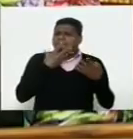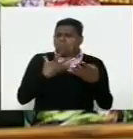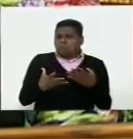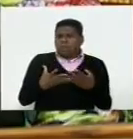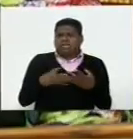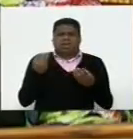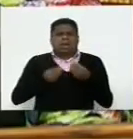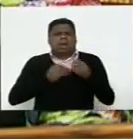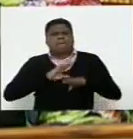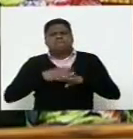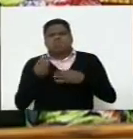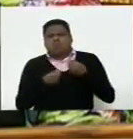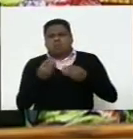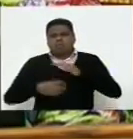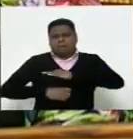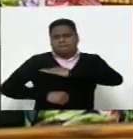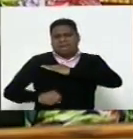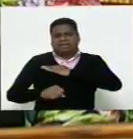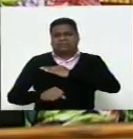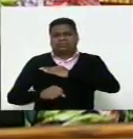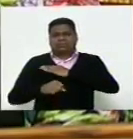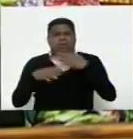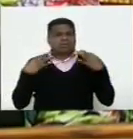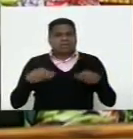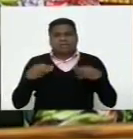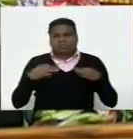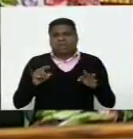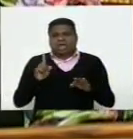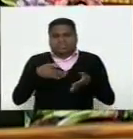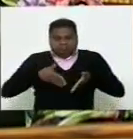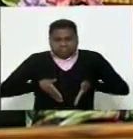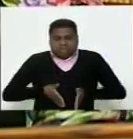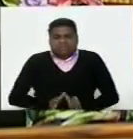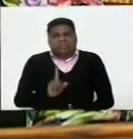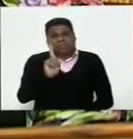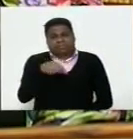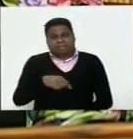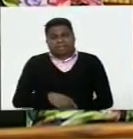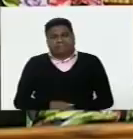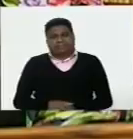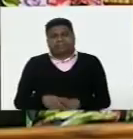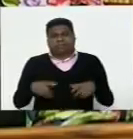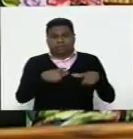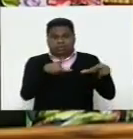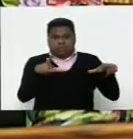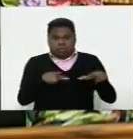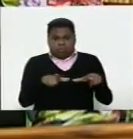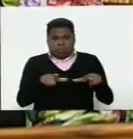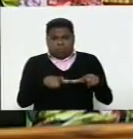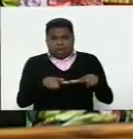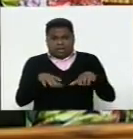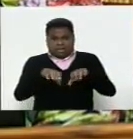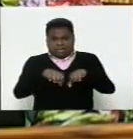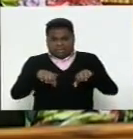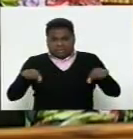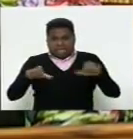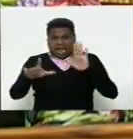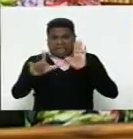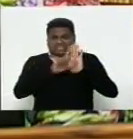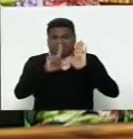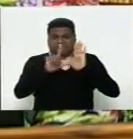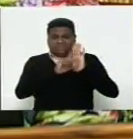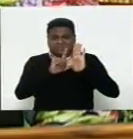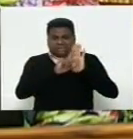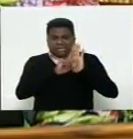prácticas de humanización del parto y el nacimiento. Los centros de educación básica, diversificada